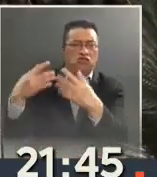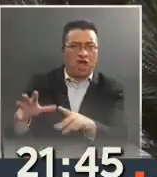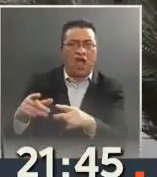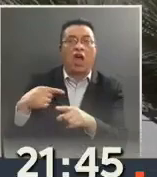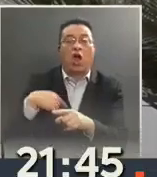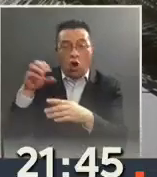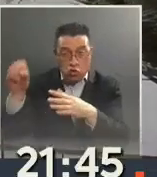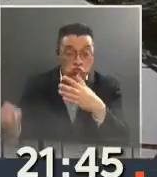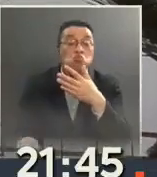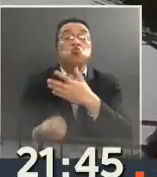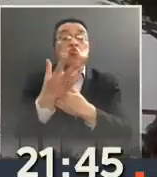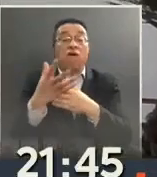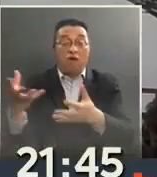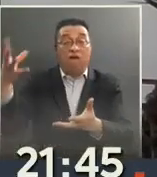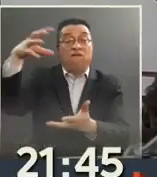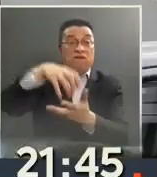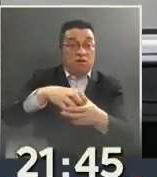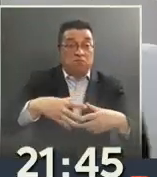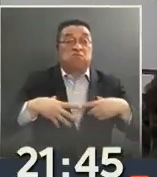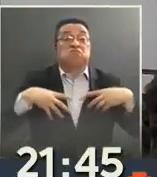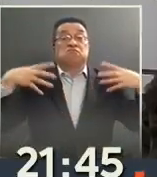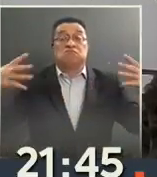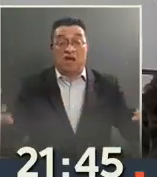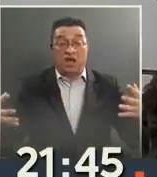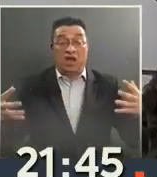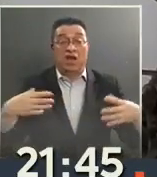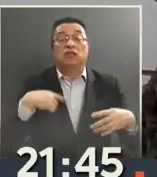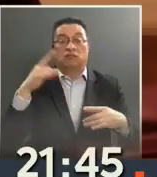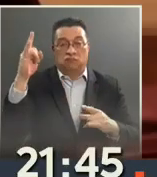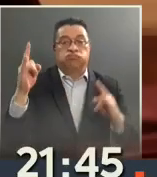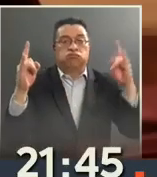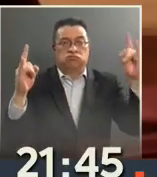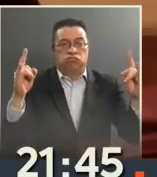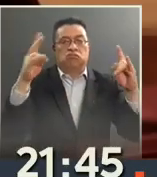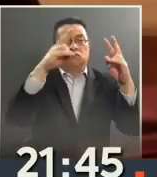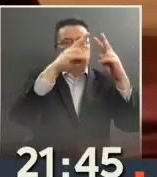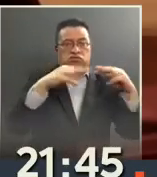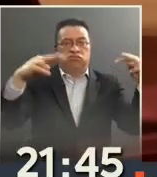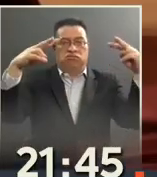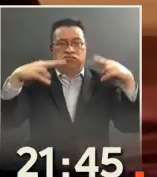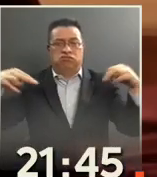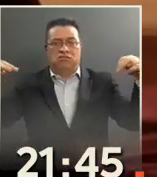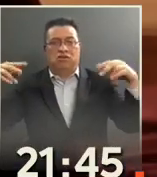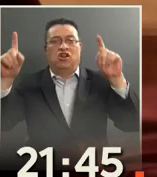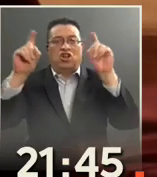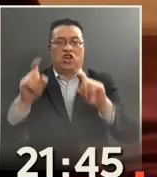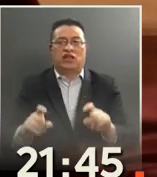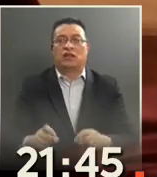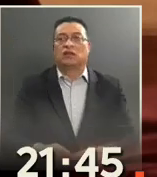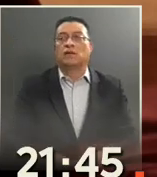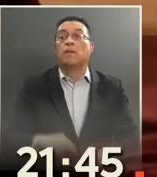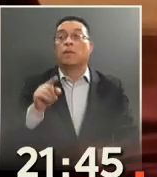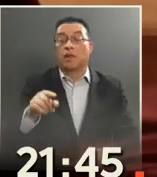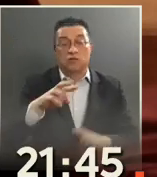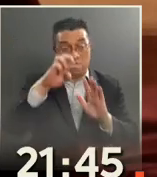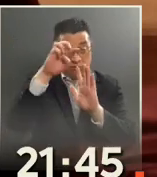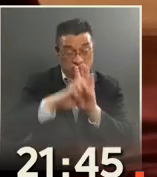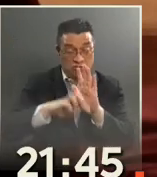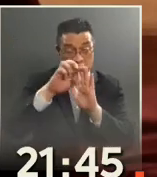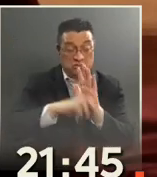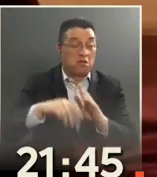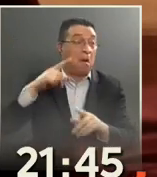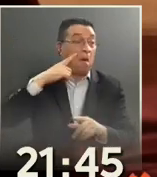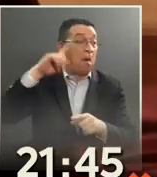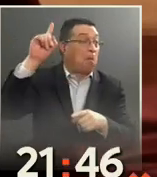nuevo proyecto también contempla instalar sus torres por acá. En primer lugar, es un proyecto que desconoce claramente